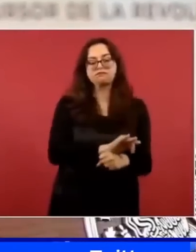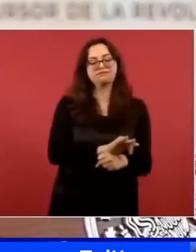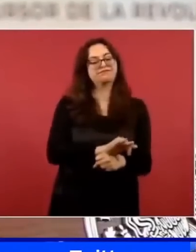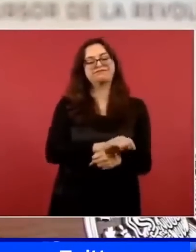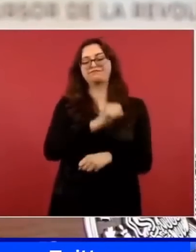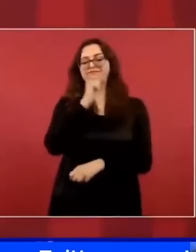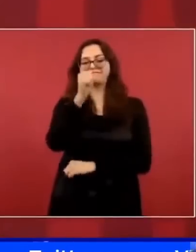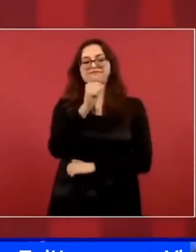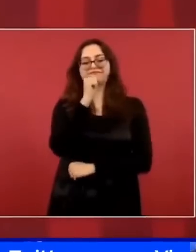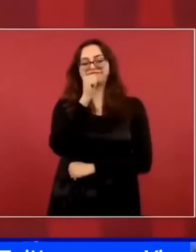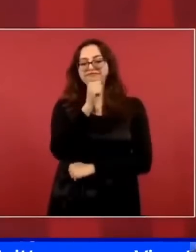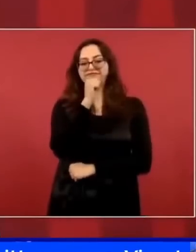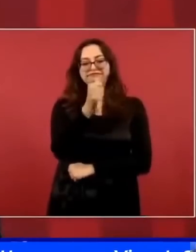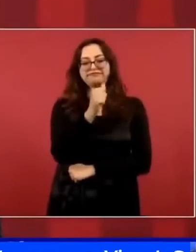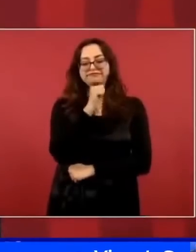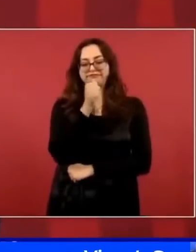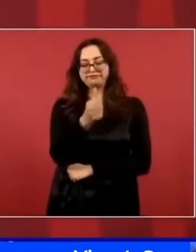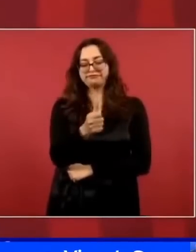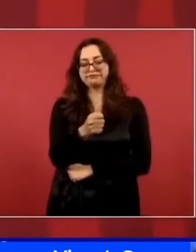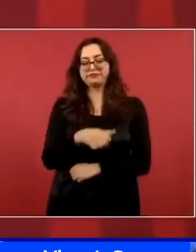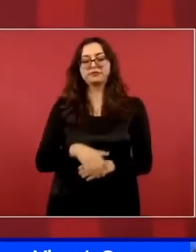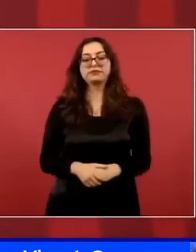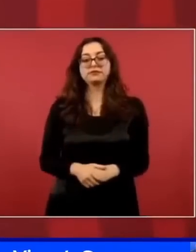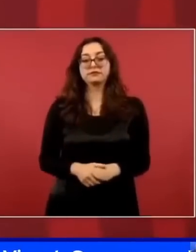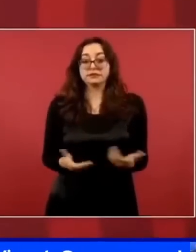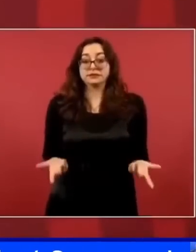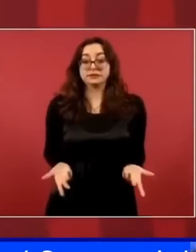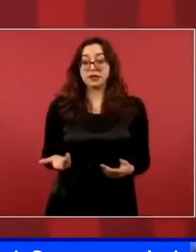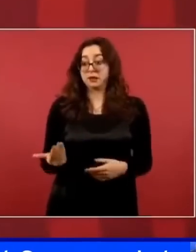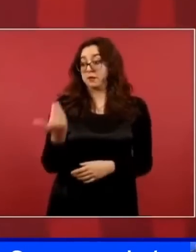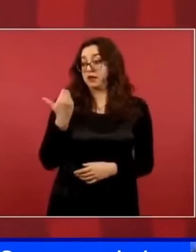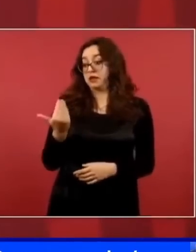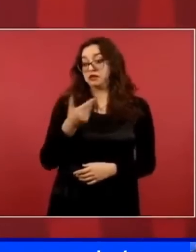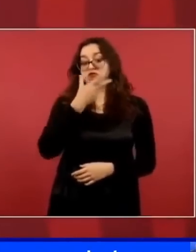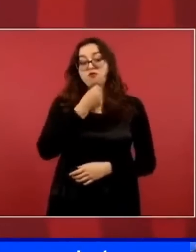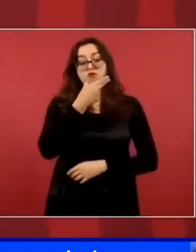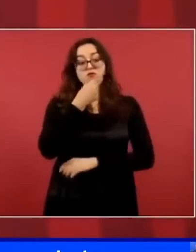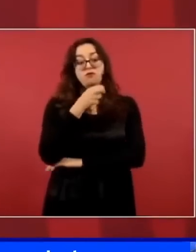Ahora, con este hecho lamentable de Ciro,